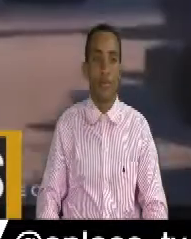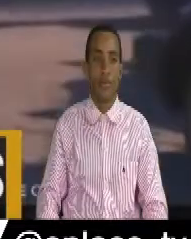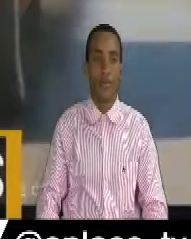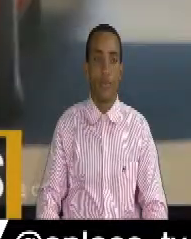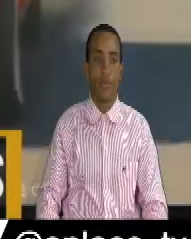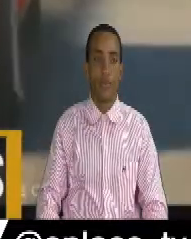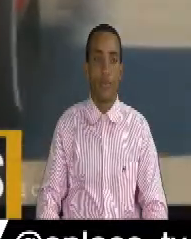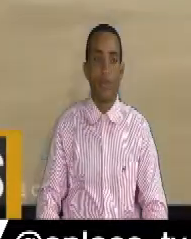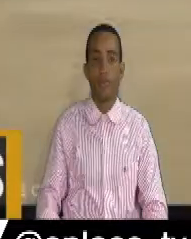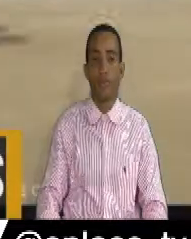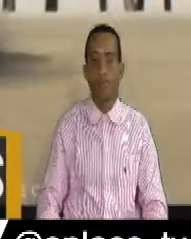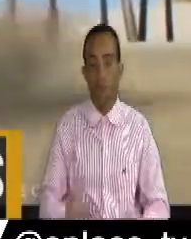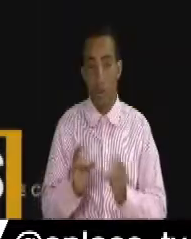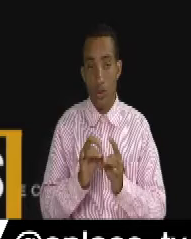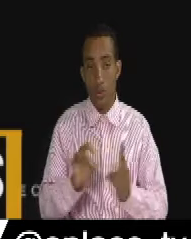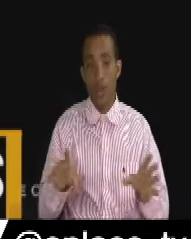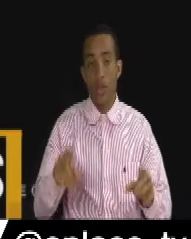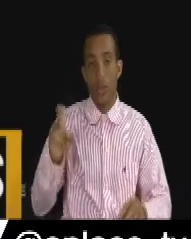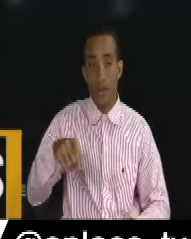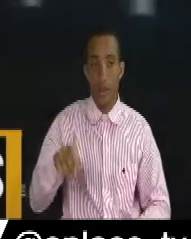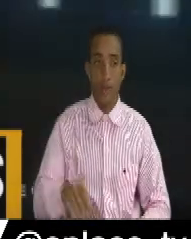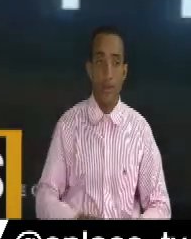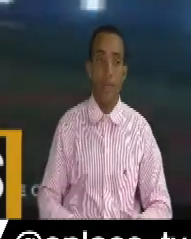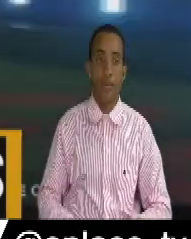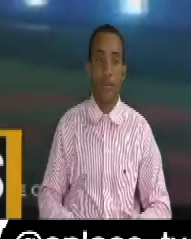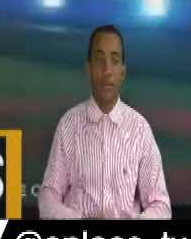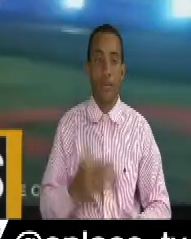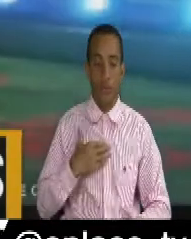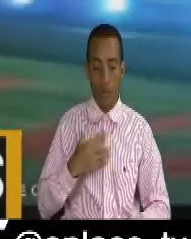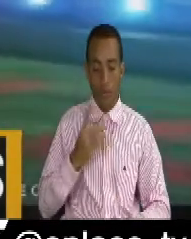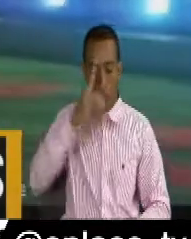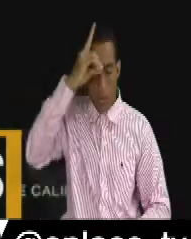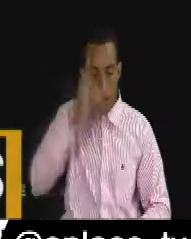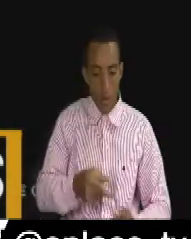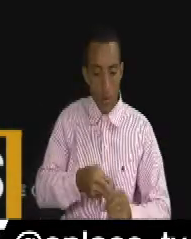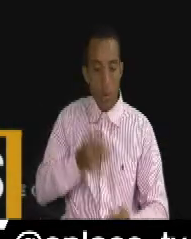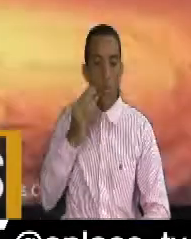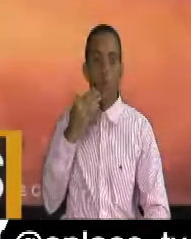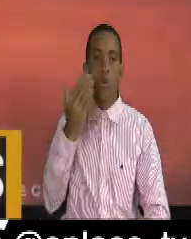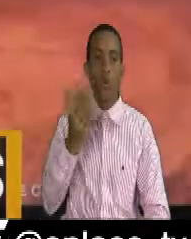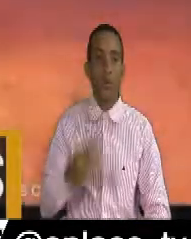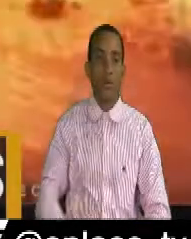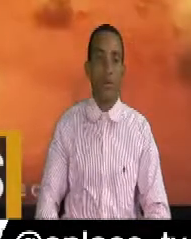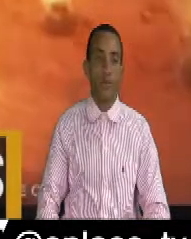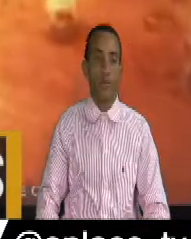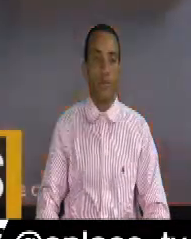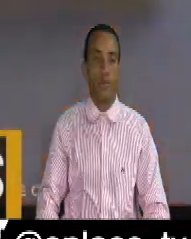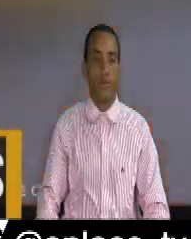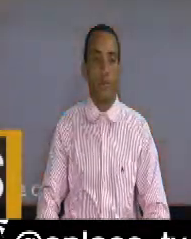¡Suerte, campeón! ¿La necesitarás? Yo decido cuándo me retiro. ¡No